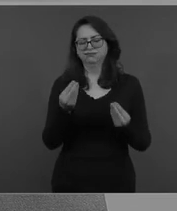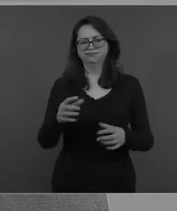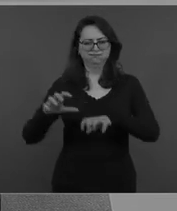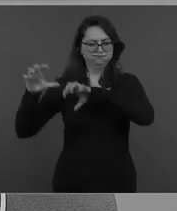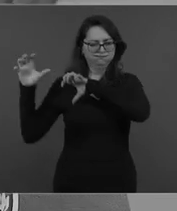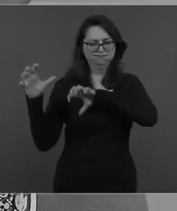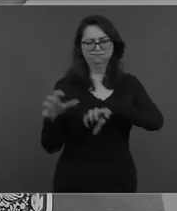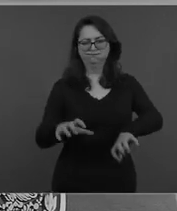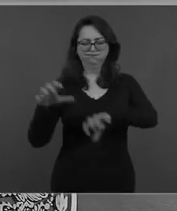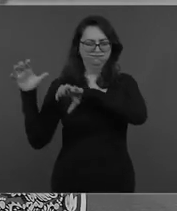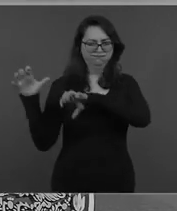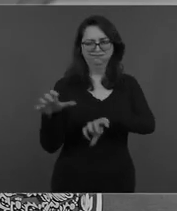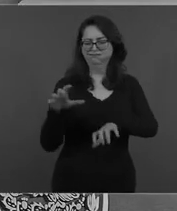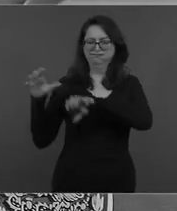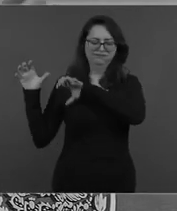los que están